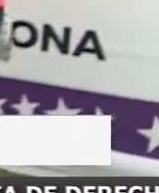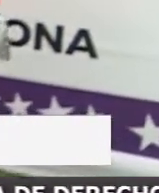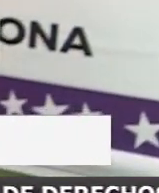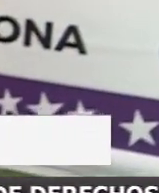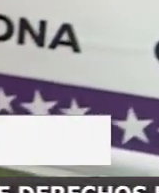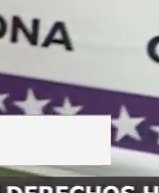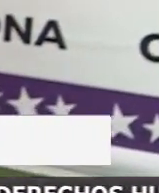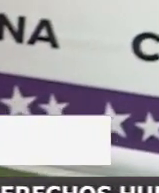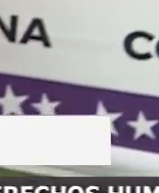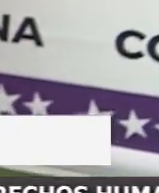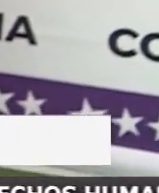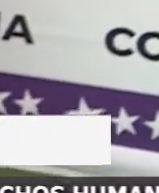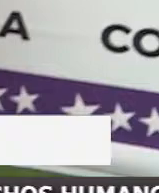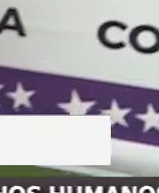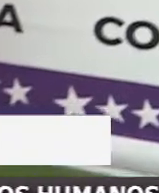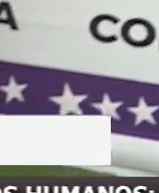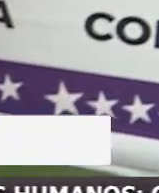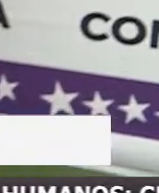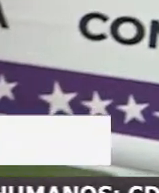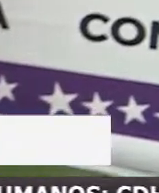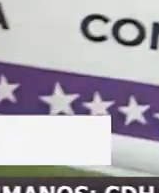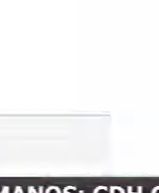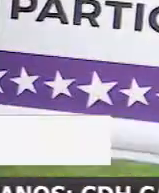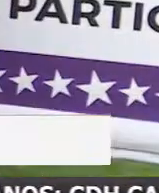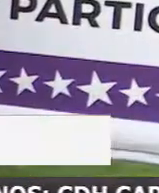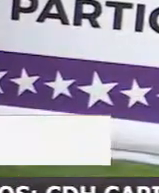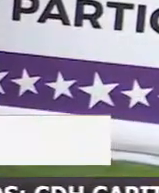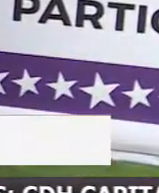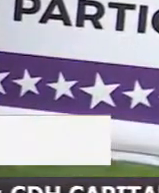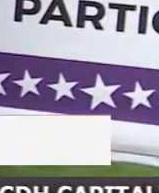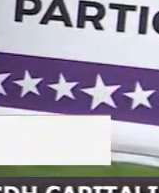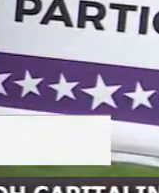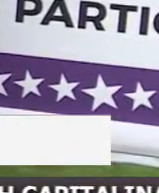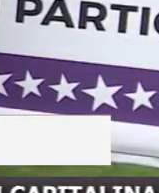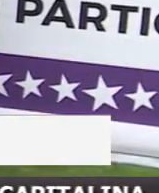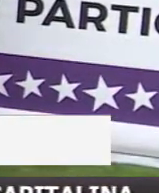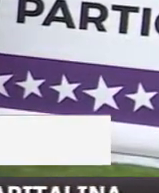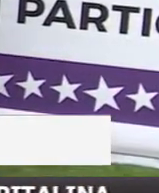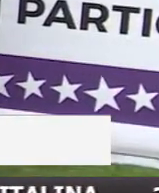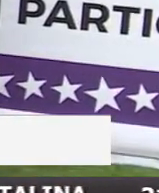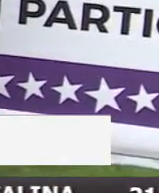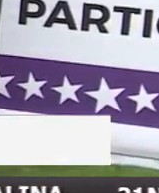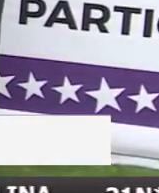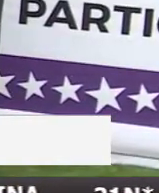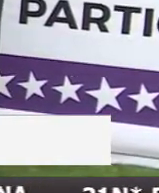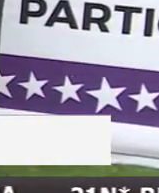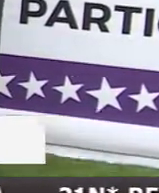Distrito 5 dieron a conocer sus propuestas para esta próxima elección del 1 de julio. Héctor Mendoza, 21 Noticias.